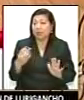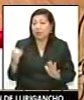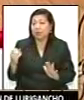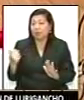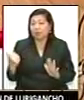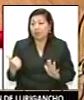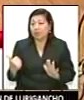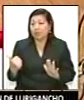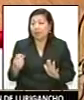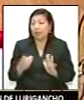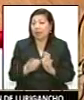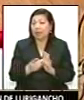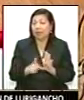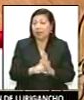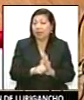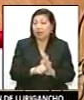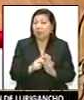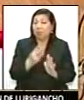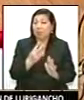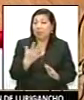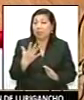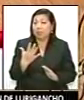26706 y el Decreto Ley número